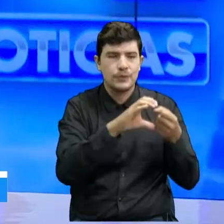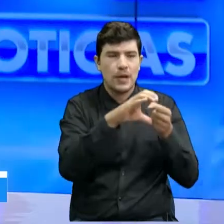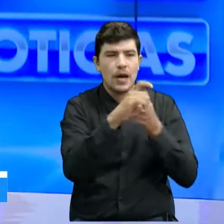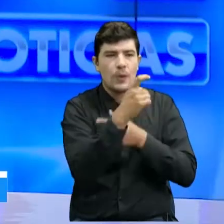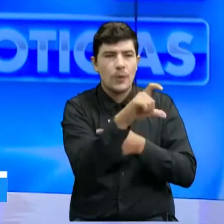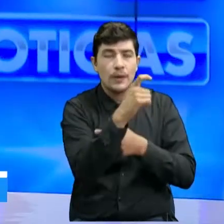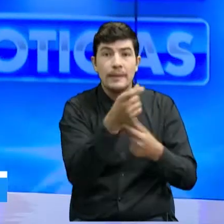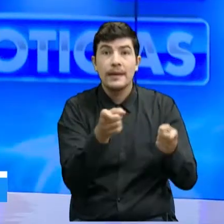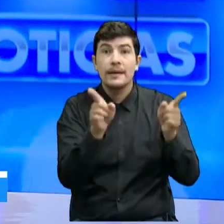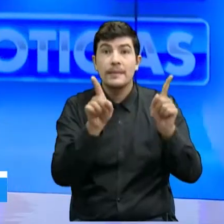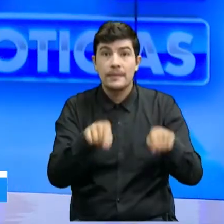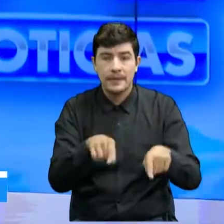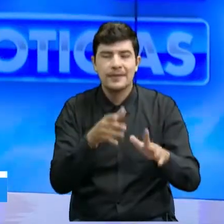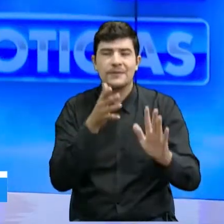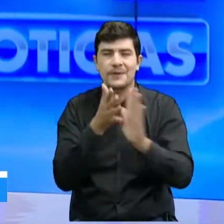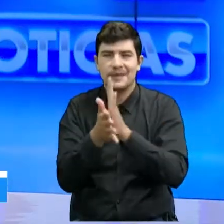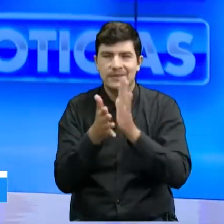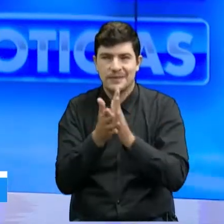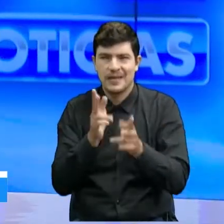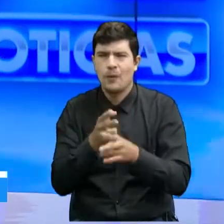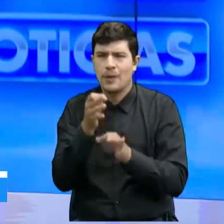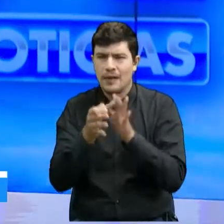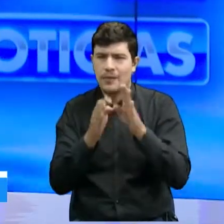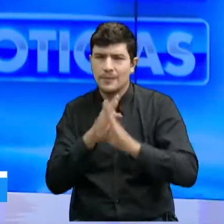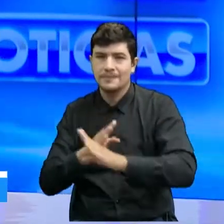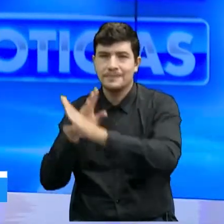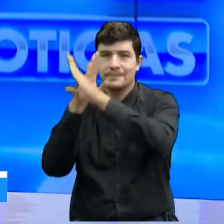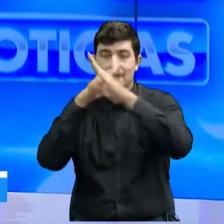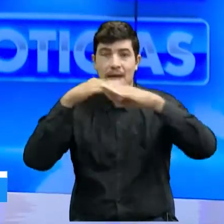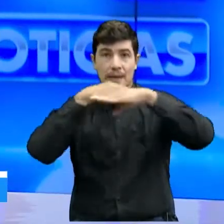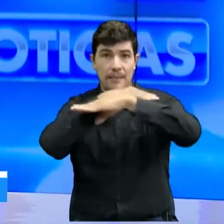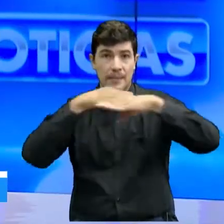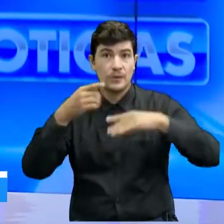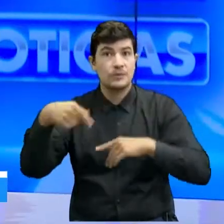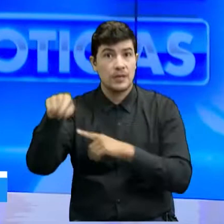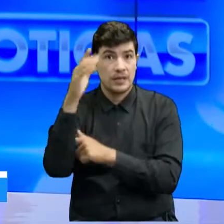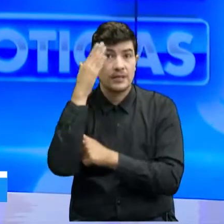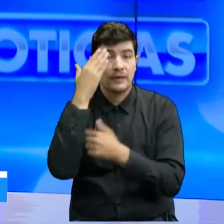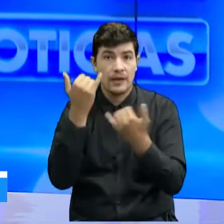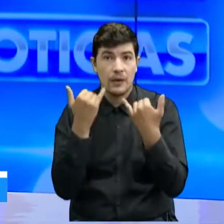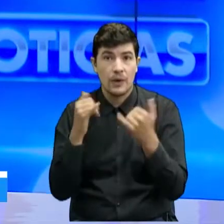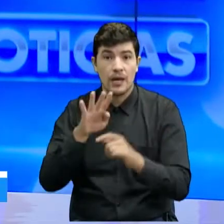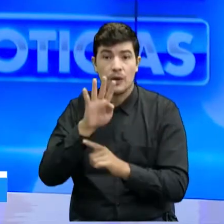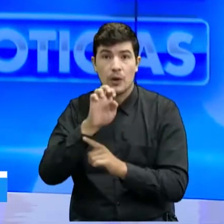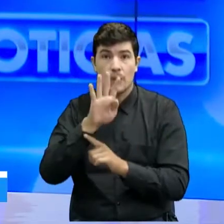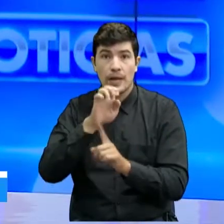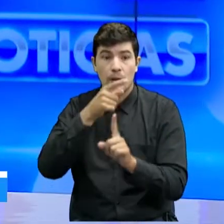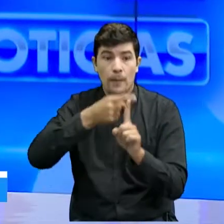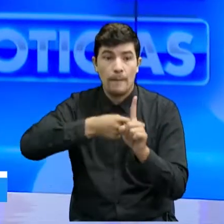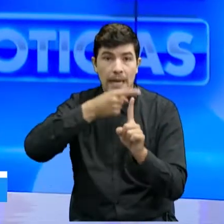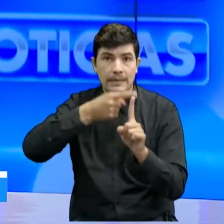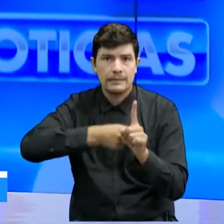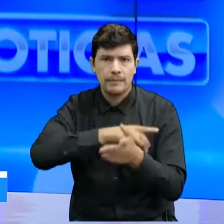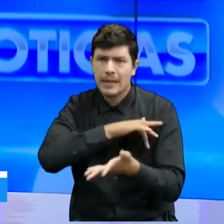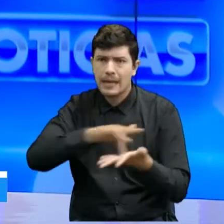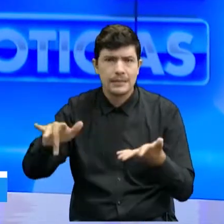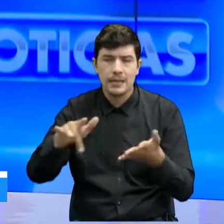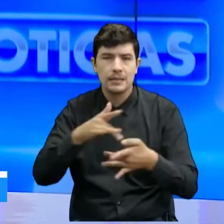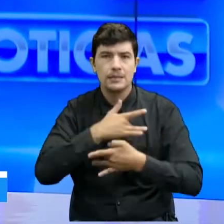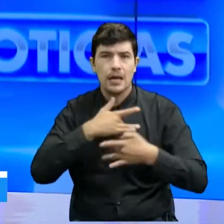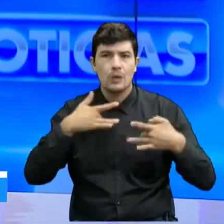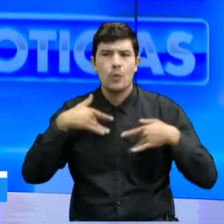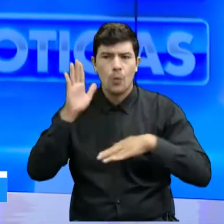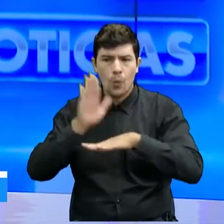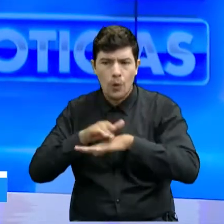Tenemos información sobre seguridad vial y es que en Colombia ya saben que entramos al noveno mes de esta emergencia sanitaria a causa de la pandemia. Por eso la